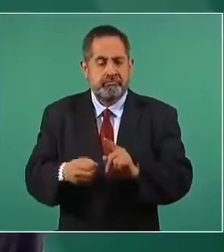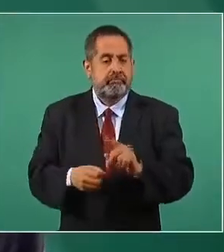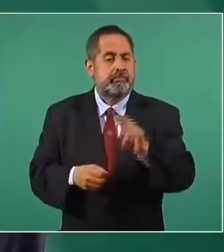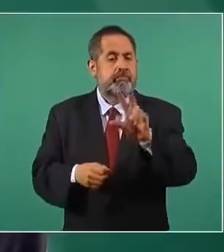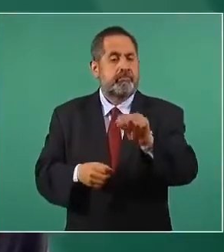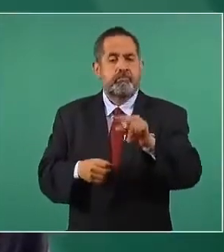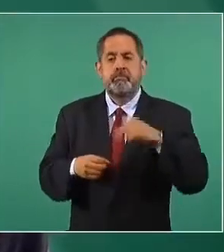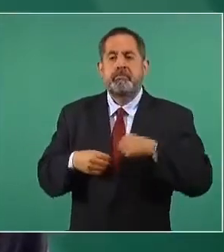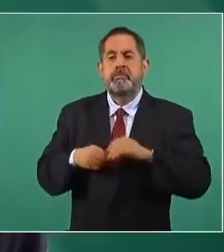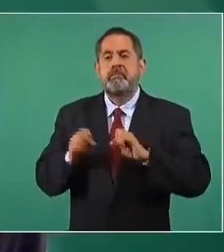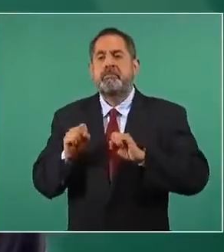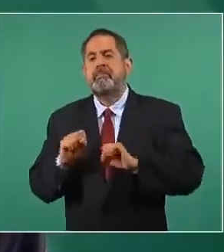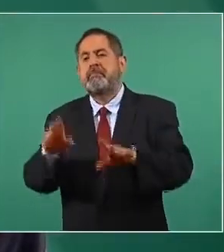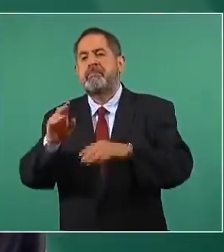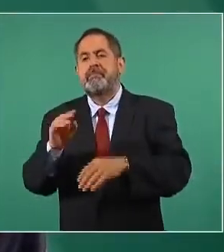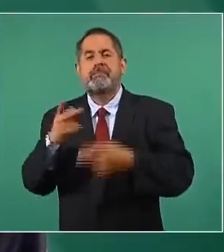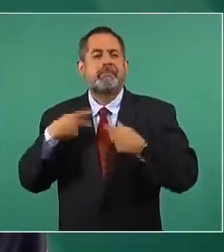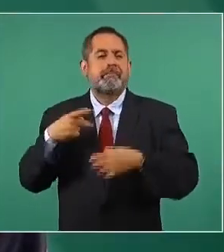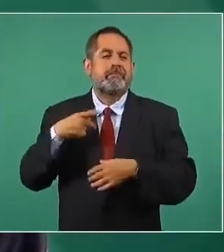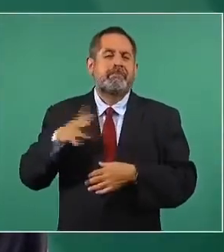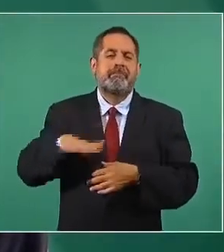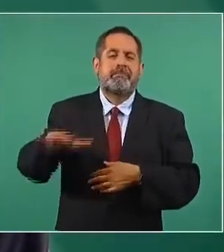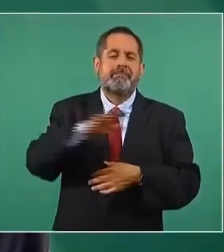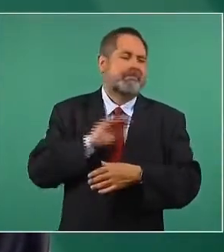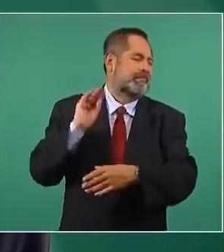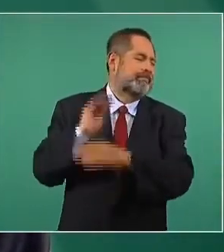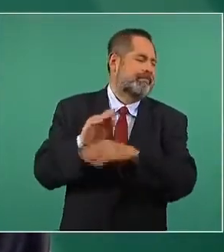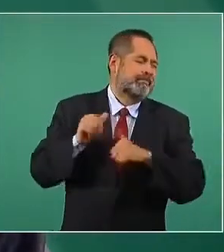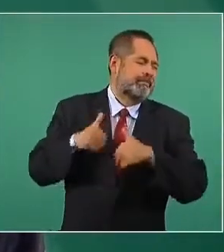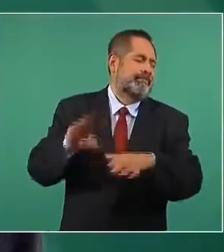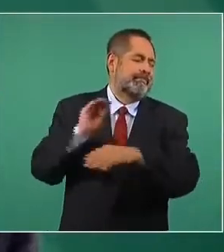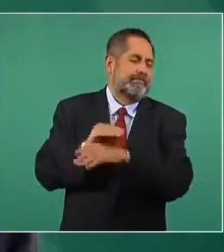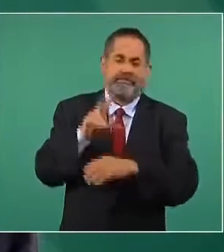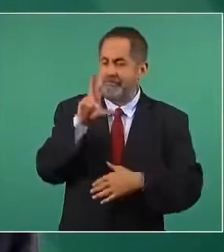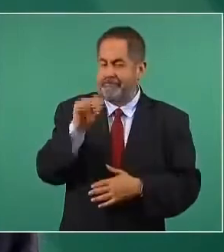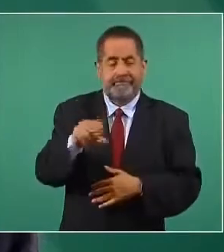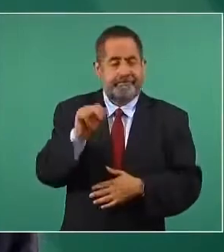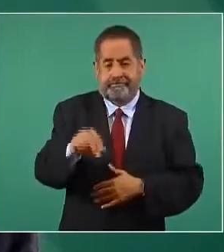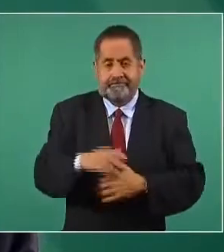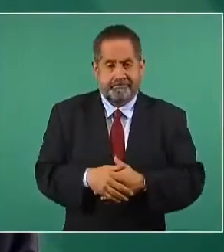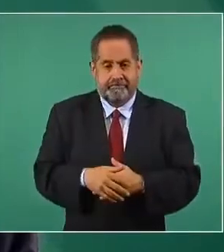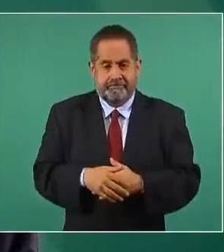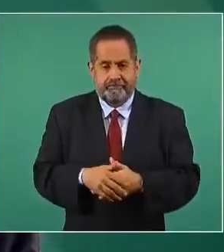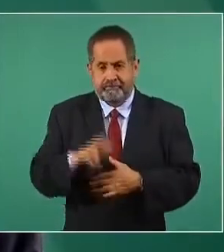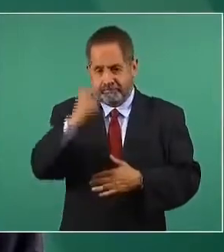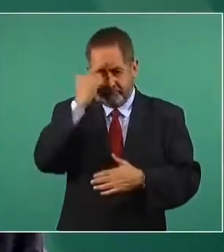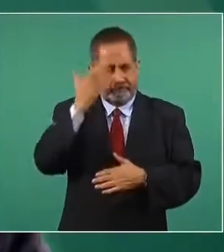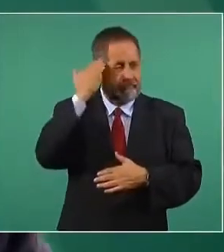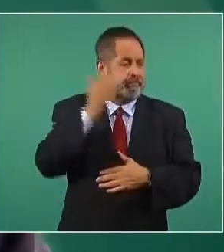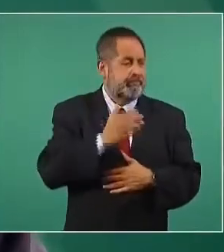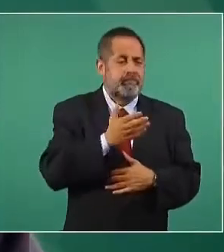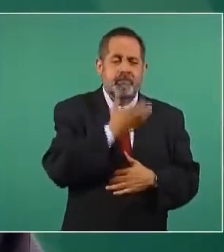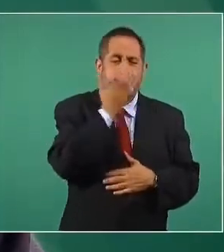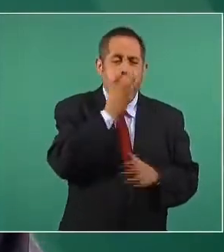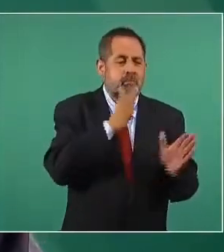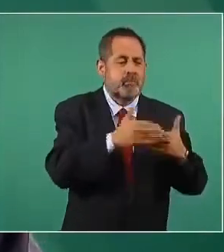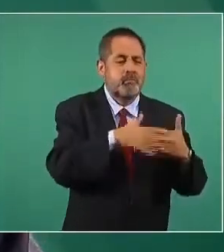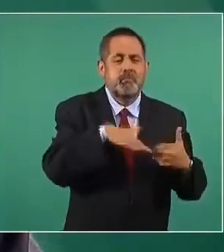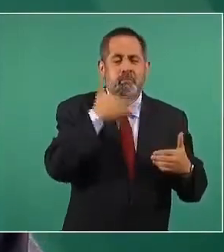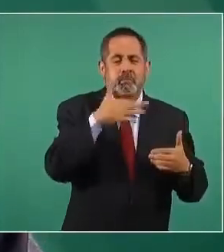de atender al pueblo. ¿Qué les pasó a los conservadores corruptos?